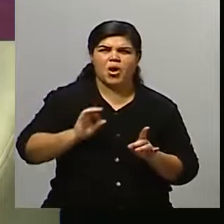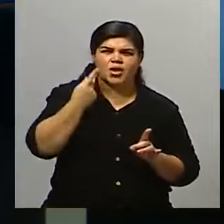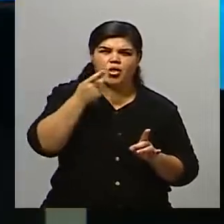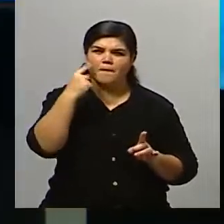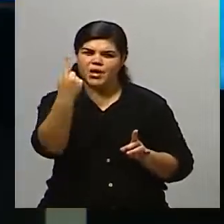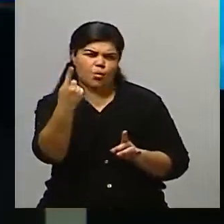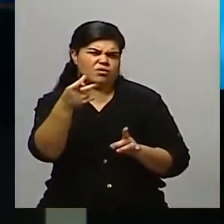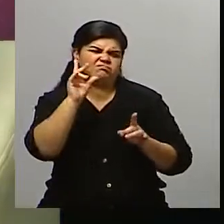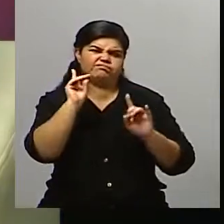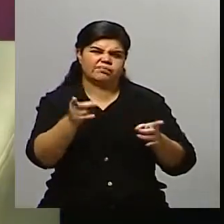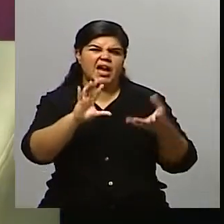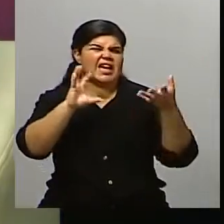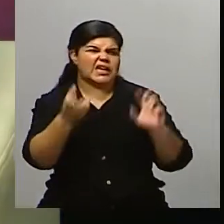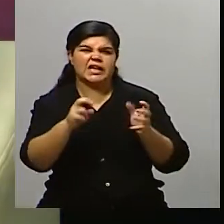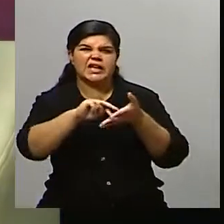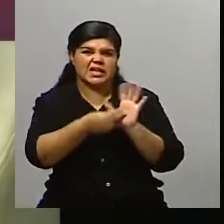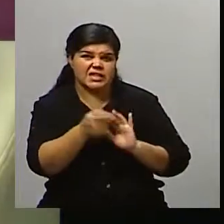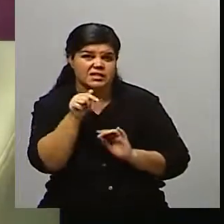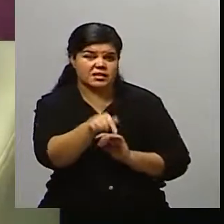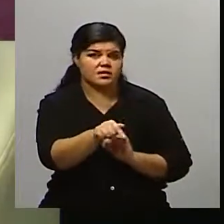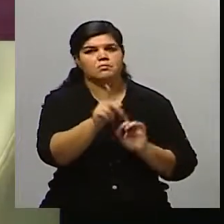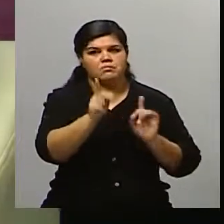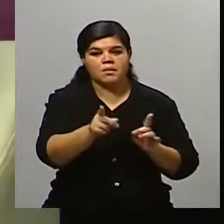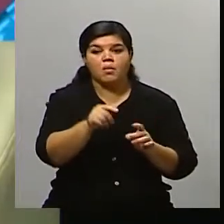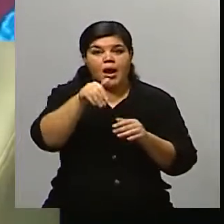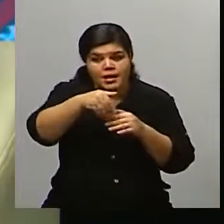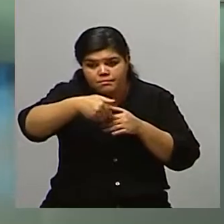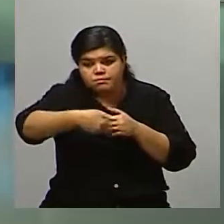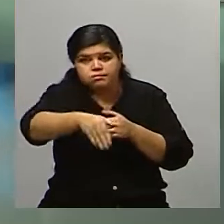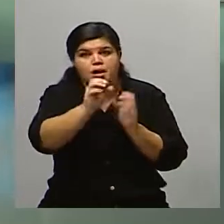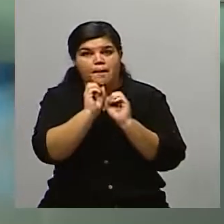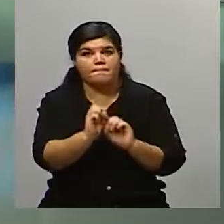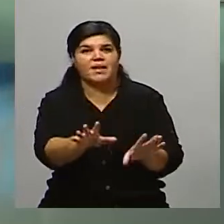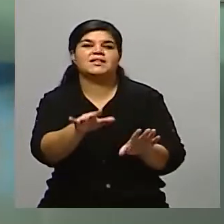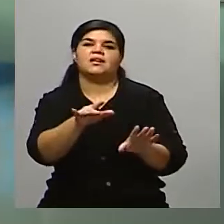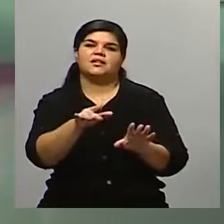causas, fue parte de eso. Lo que sucedió en Chile hace un par de años